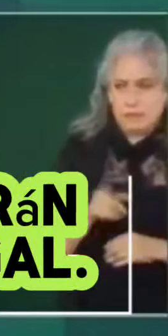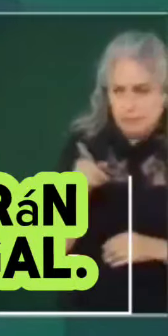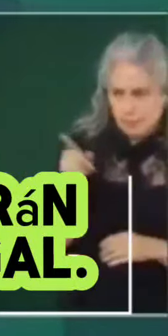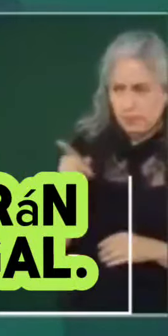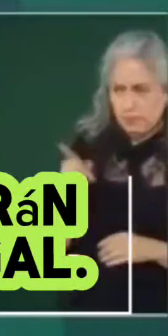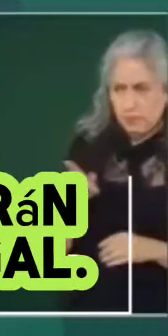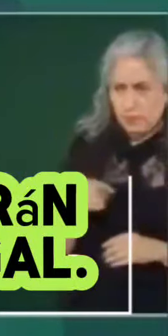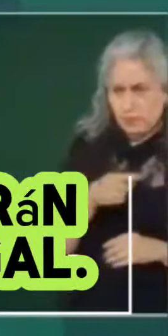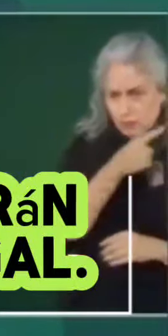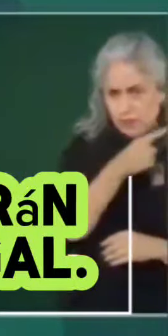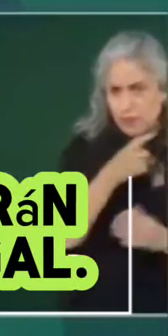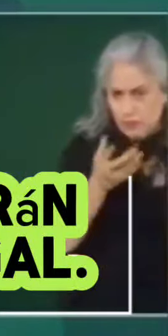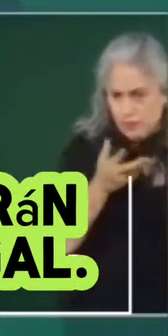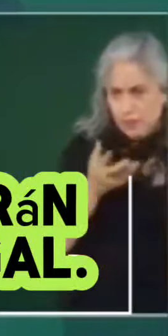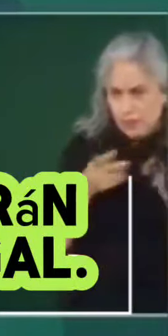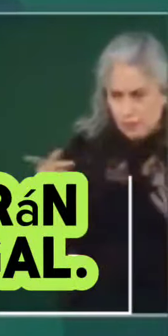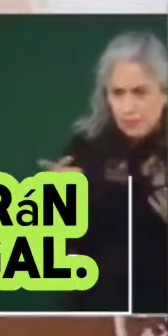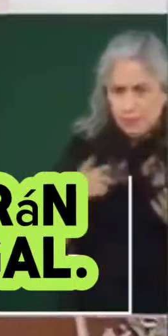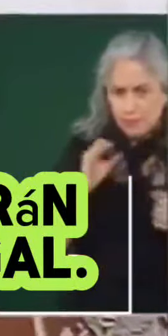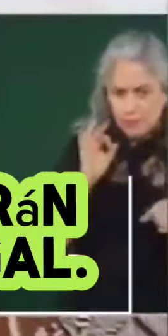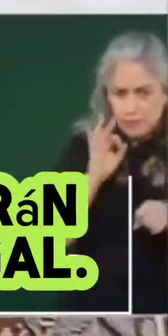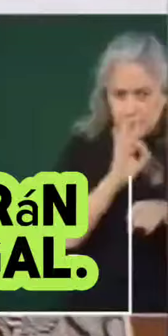manera respetuosa